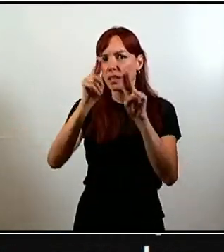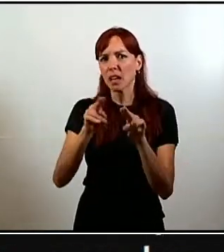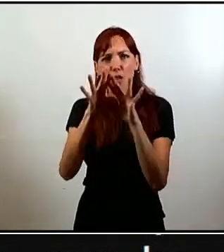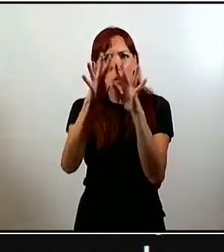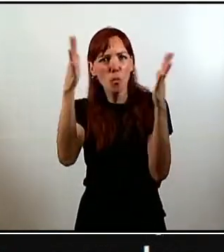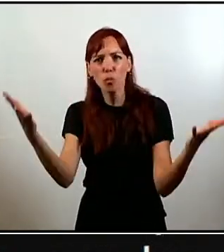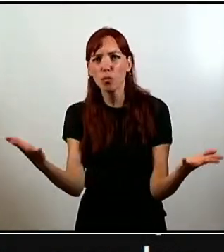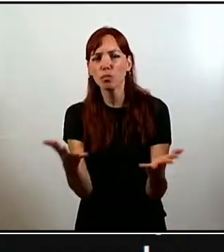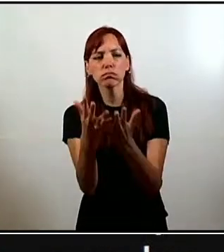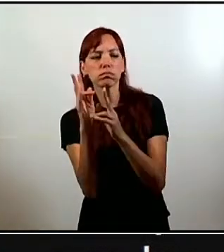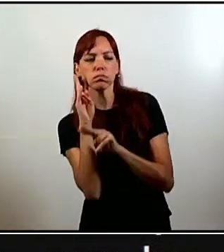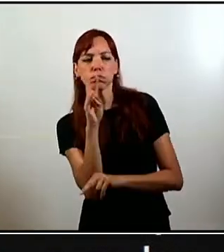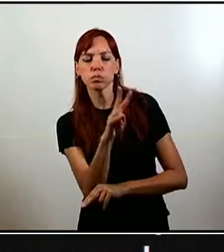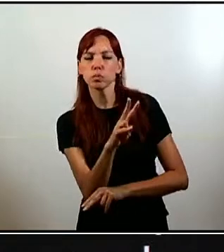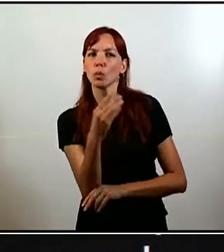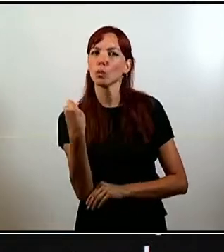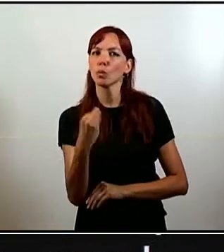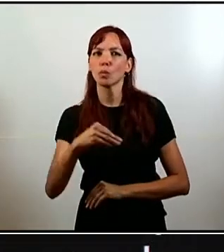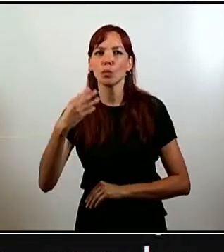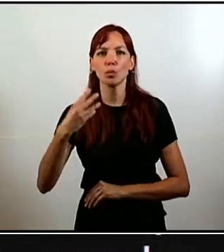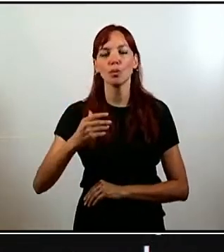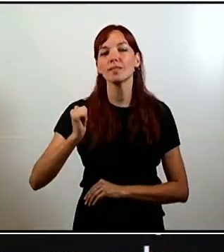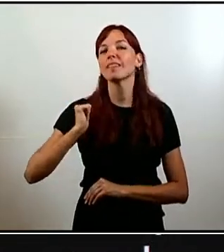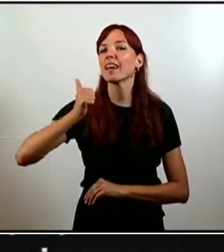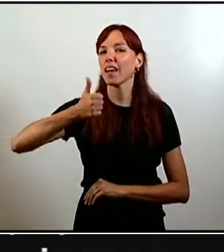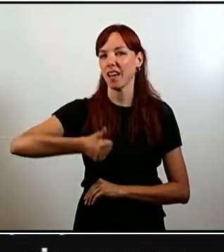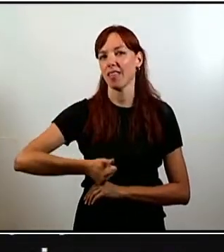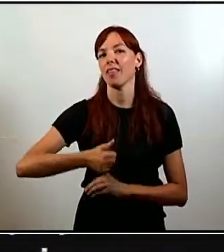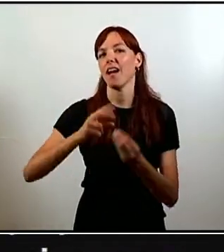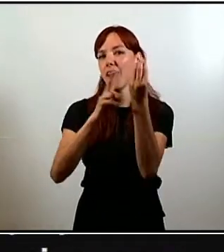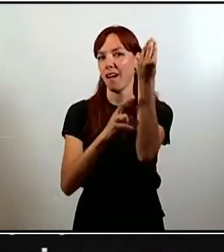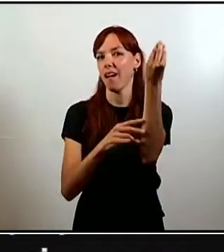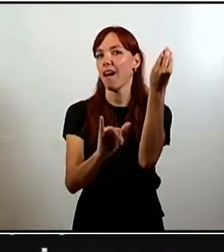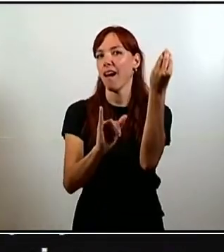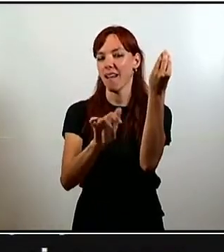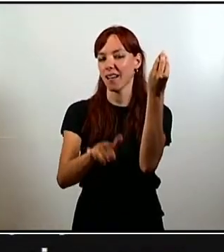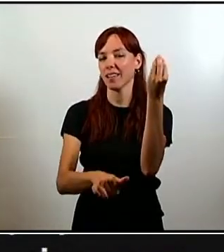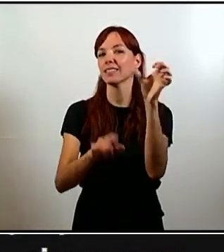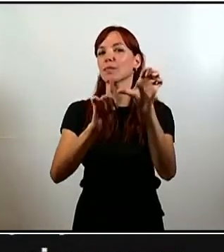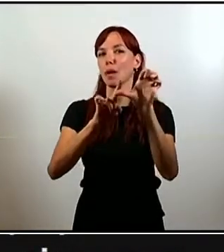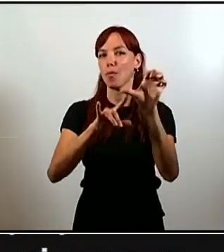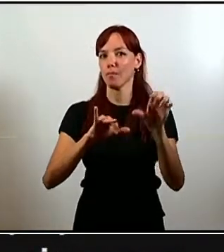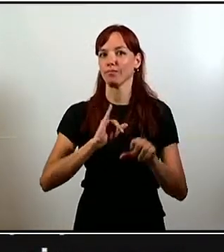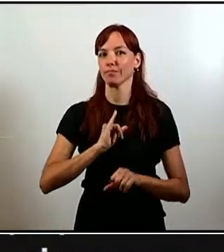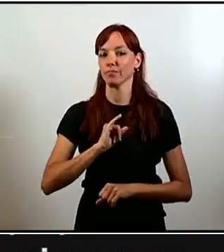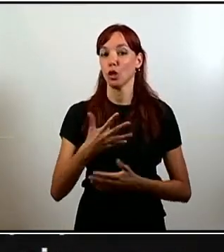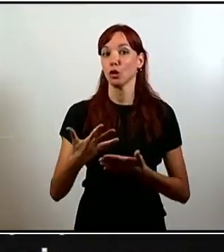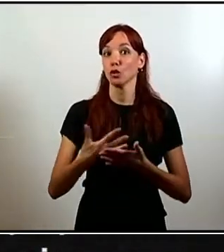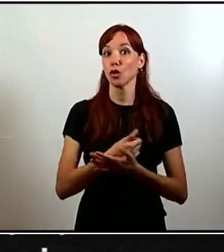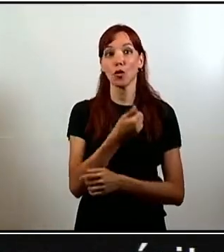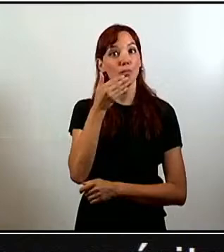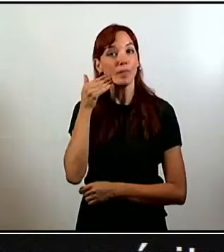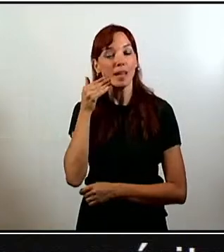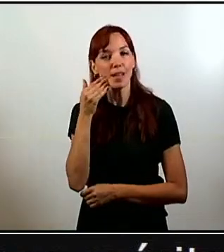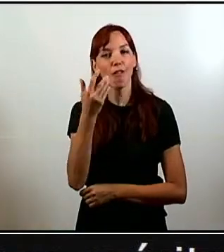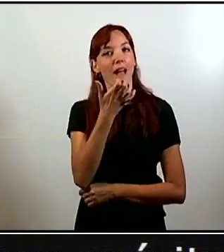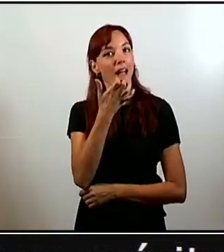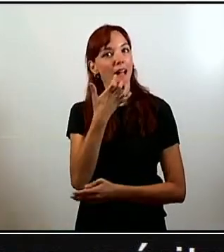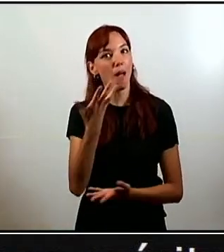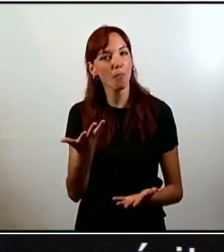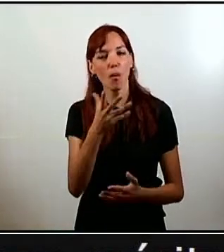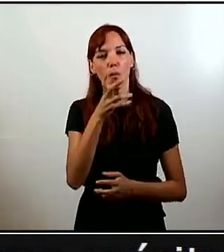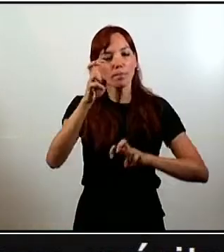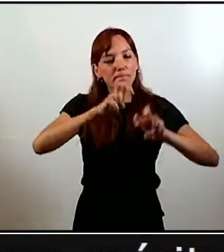riqueza arqueológica que tiene Extremadura. Y todo ese mérito, todo ese ejemplo de búsqueda del